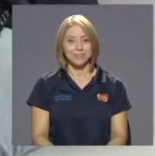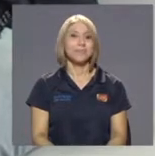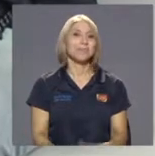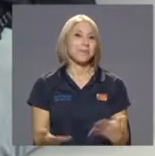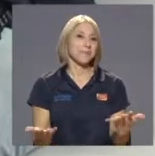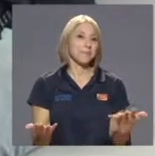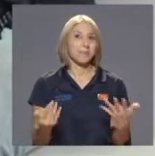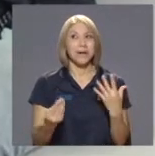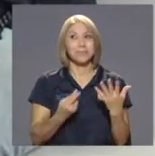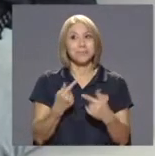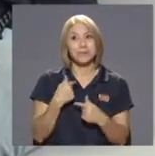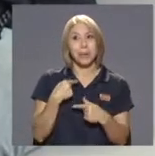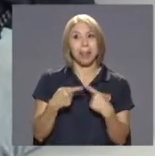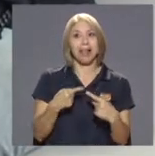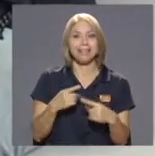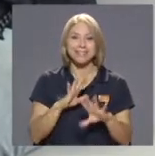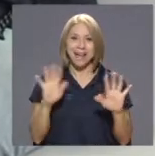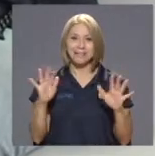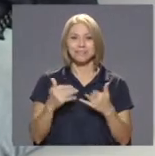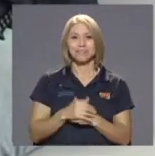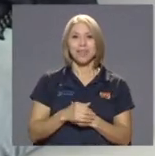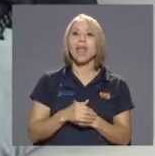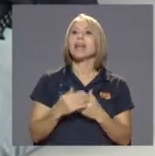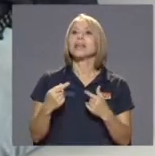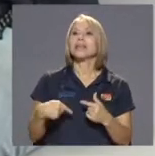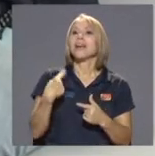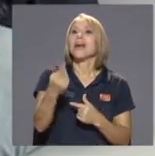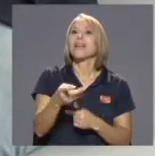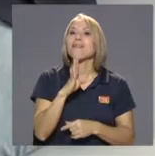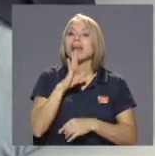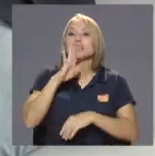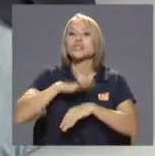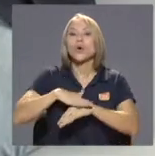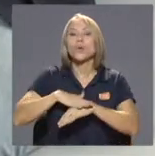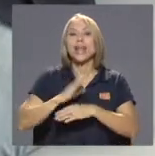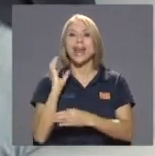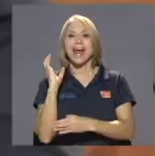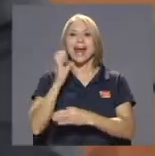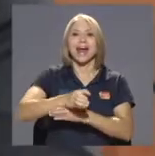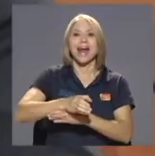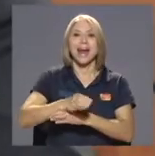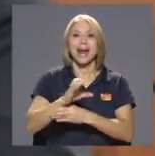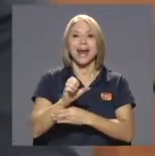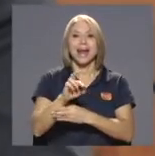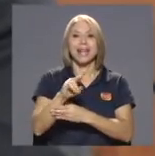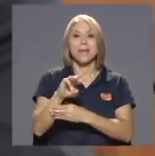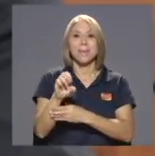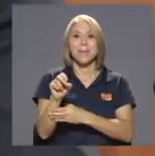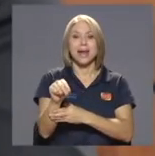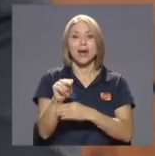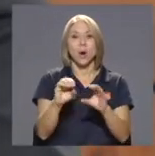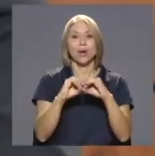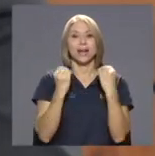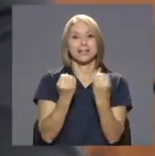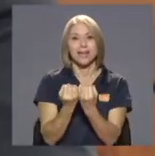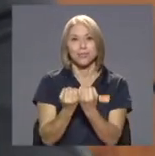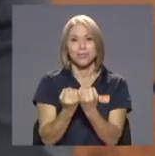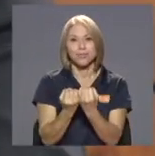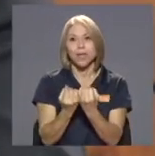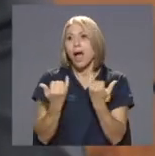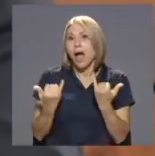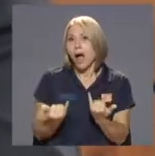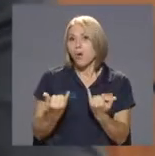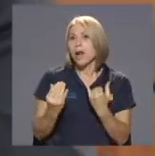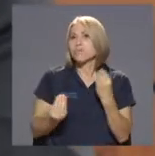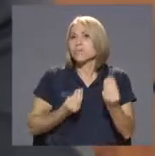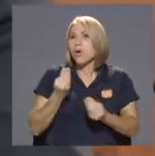me ganaron. El siguiente paso era crimen organizado. Ahora se suma otra consulta al tema del crimen organizado y es cómo pagarlo a partir